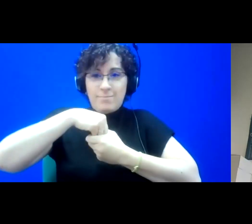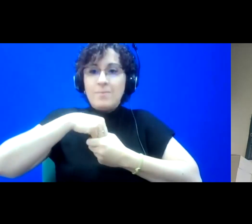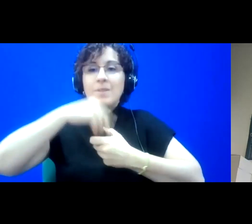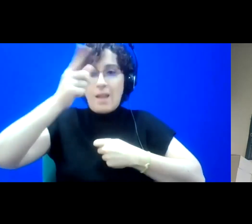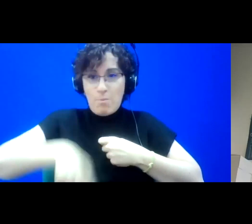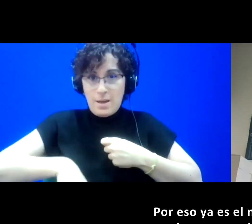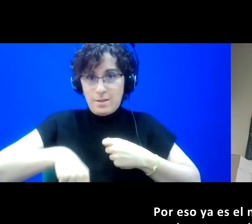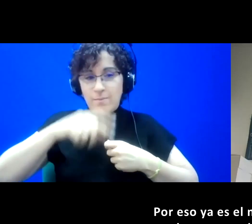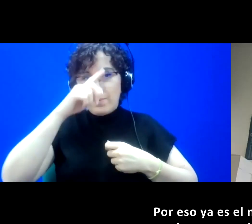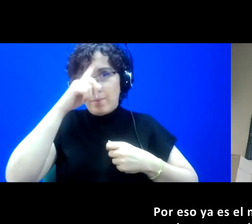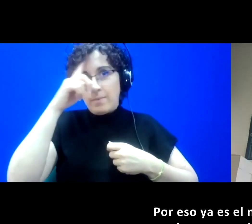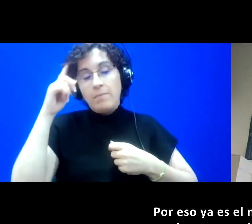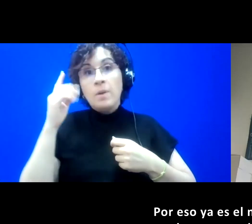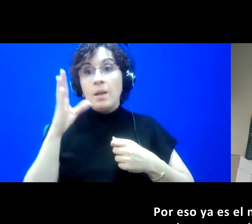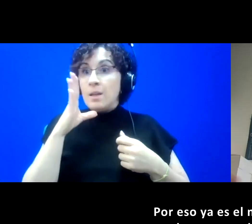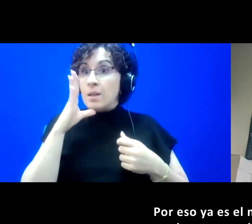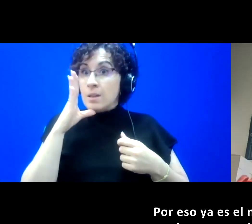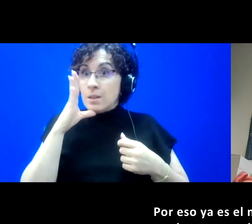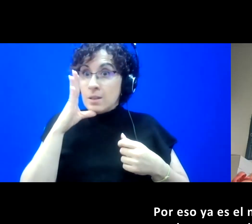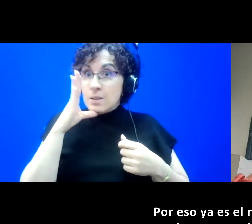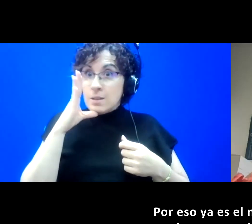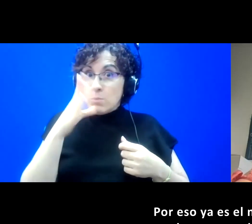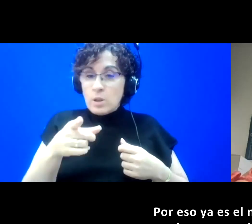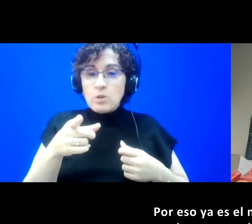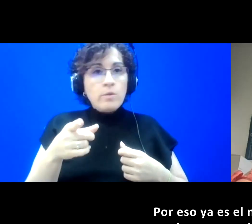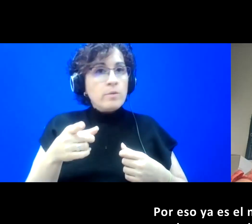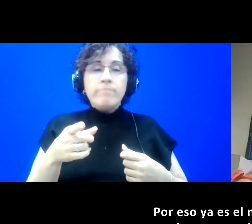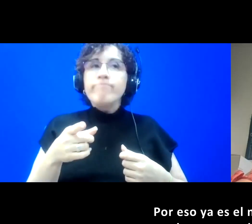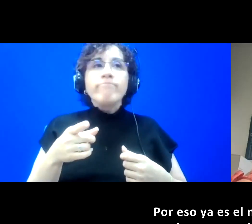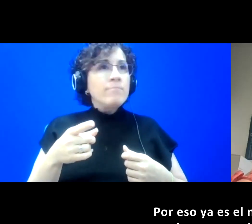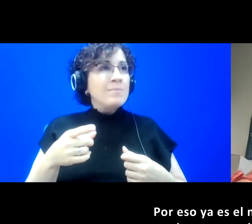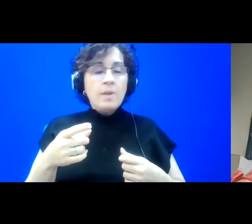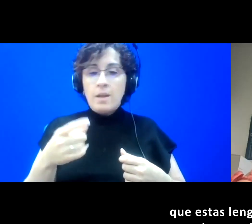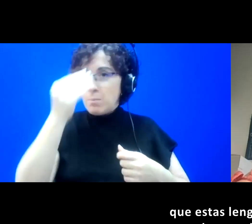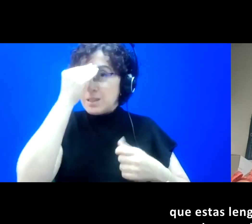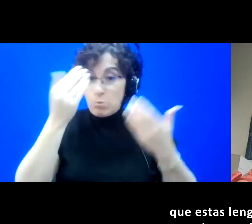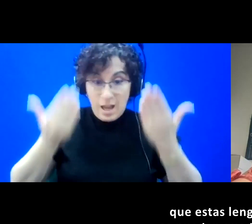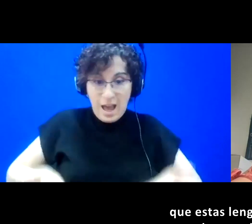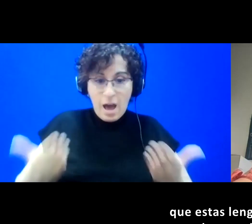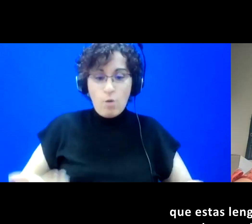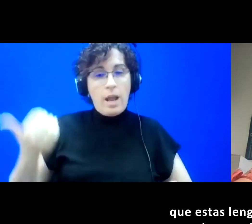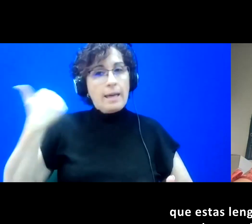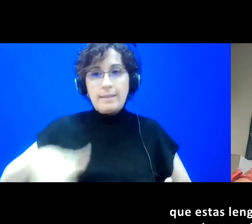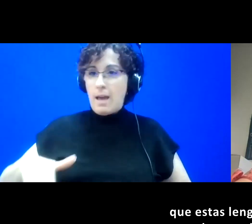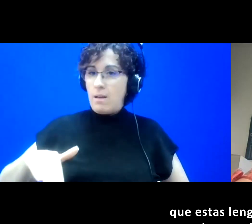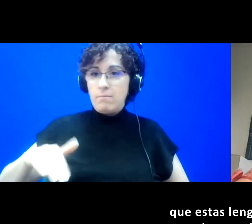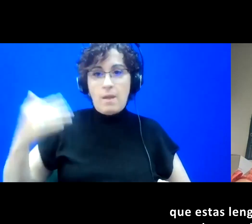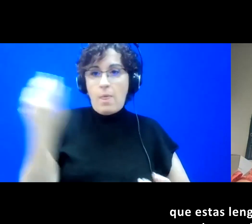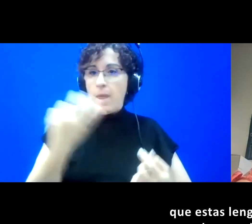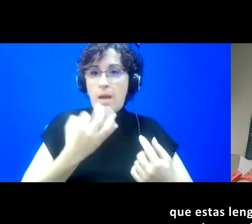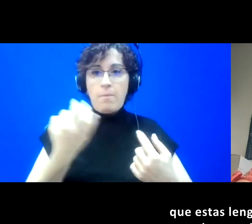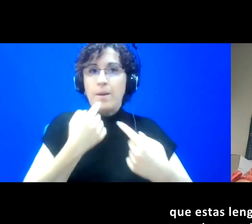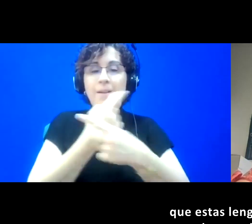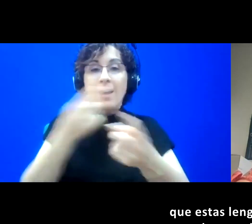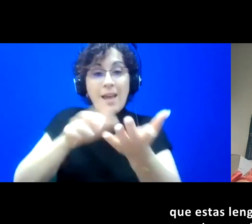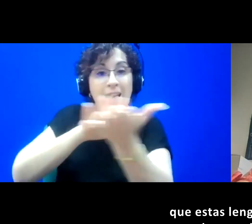Por eso ya es el momento de ir diciendo que estas lenguas no se pueden